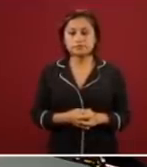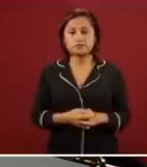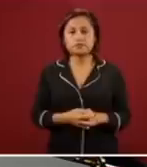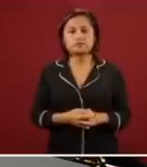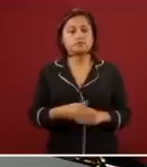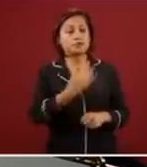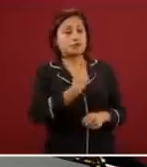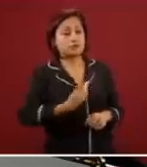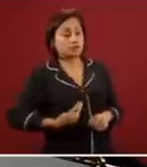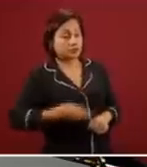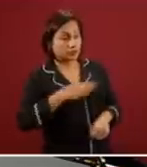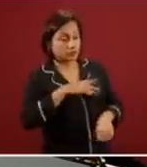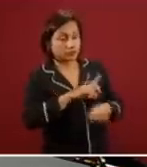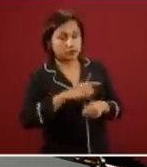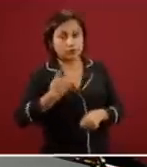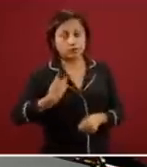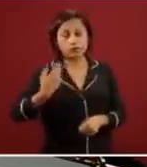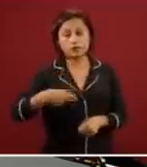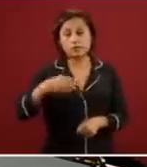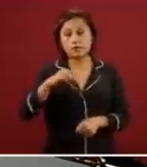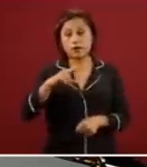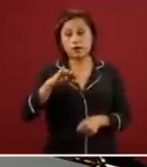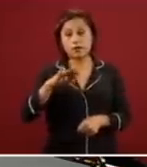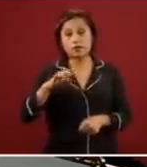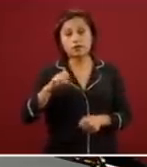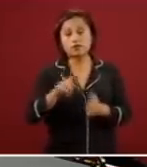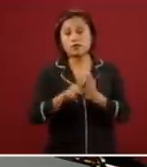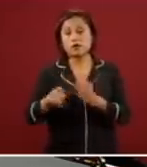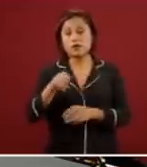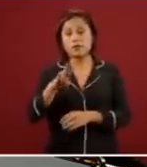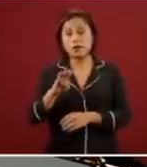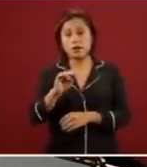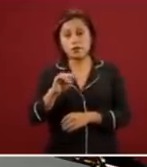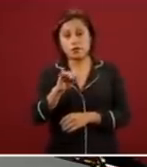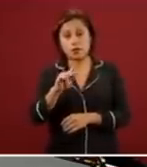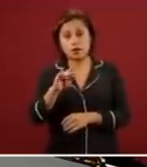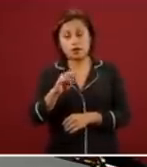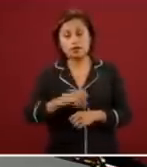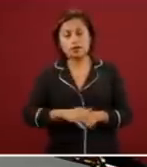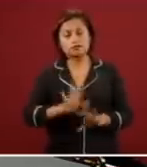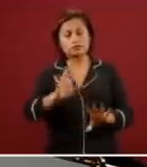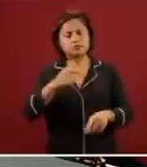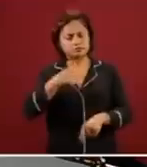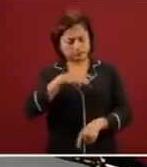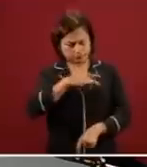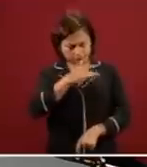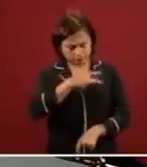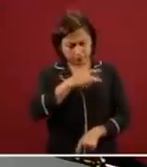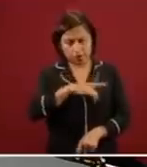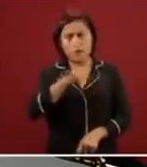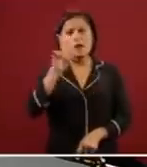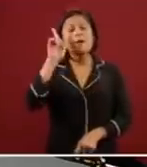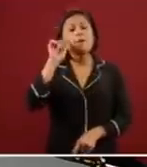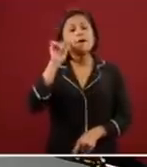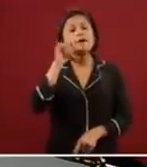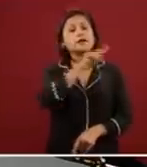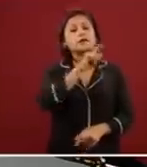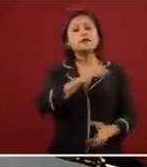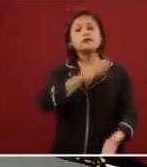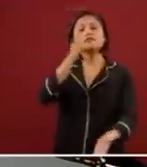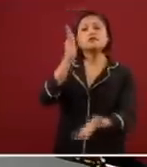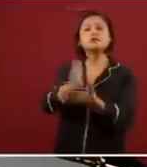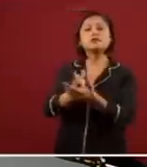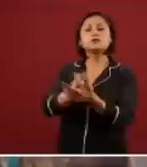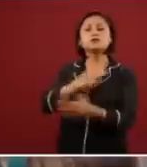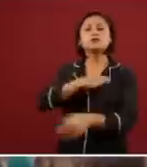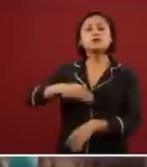Presidente, buenos días. Marco Antonio Olvera, del Diario Digital Bajo Palabra. Si no me equivoco, mañana usted asistirá al municipio de Tlaulilpan,